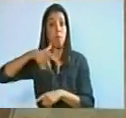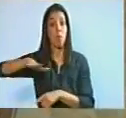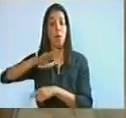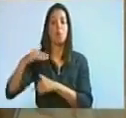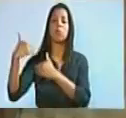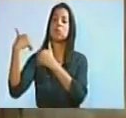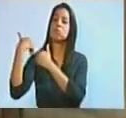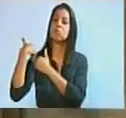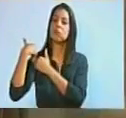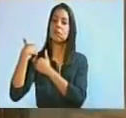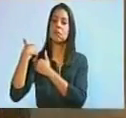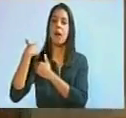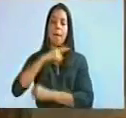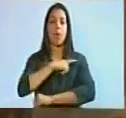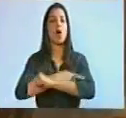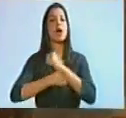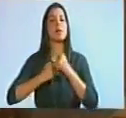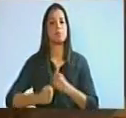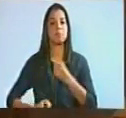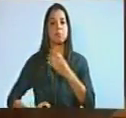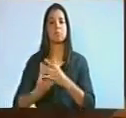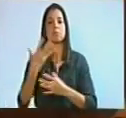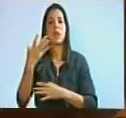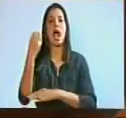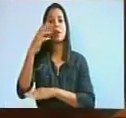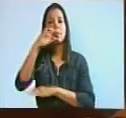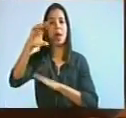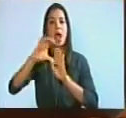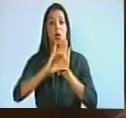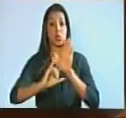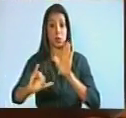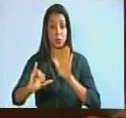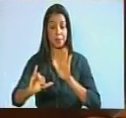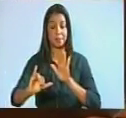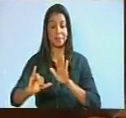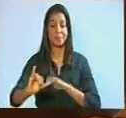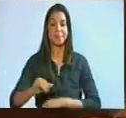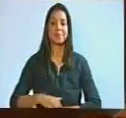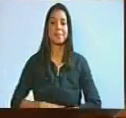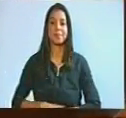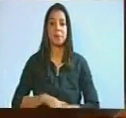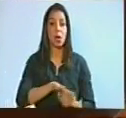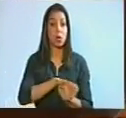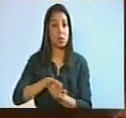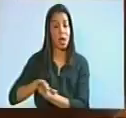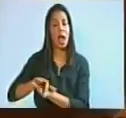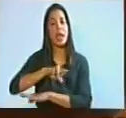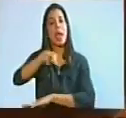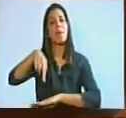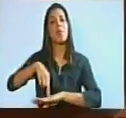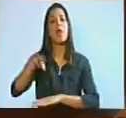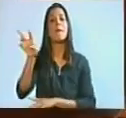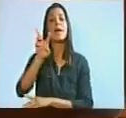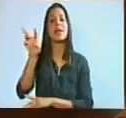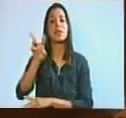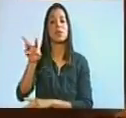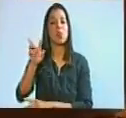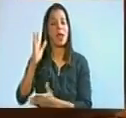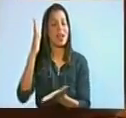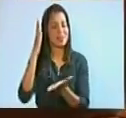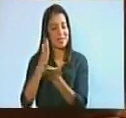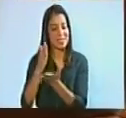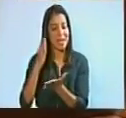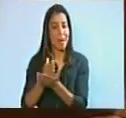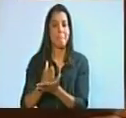poder originario. Considerando que la República Bolivariana de Venezuela es y será